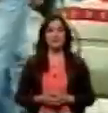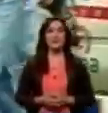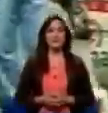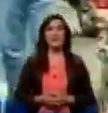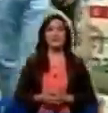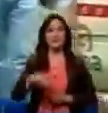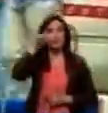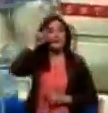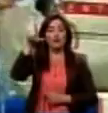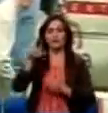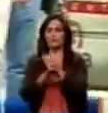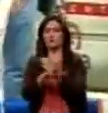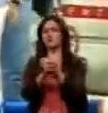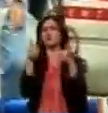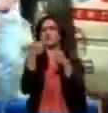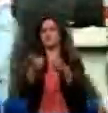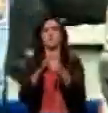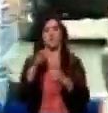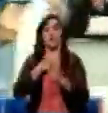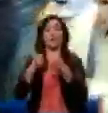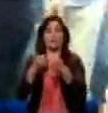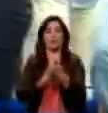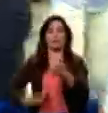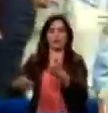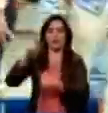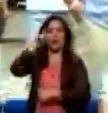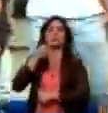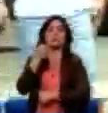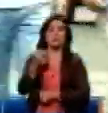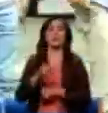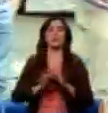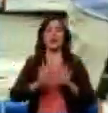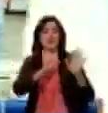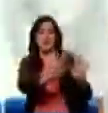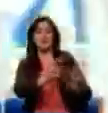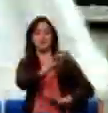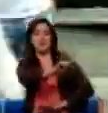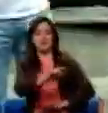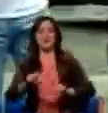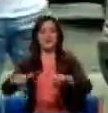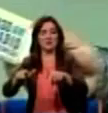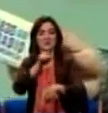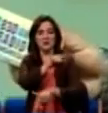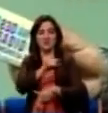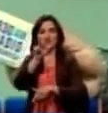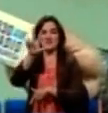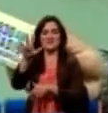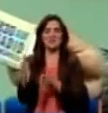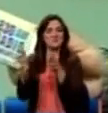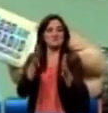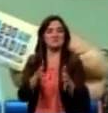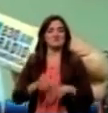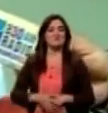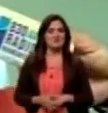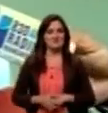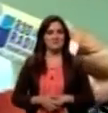Lazo enciende también su campaña y le advierte al candidato Moreno de lo que según él son los planes de Alianza País. La verdad, en el fondo